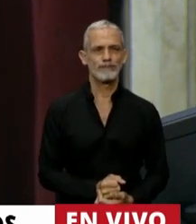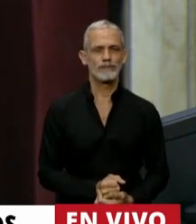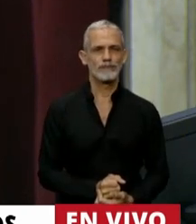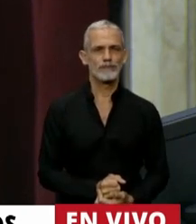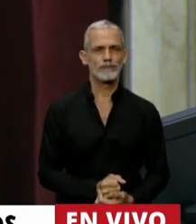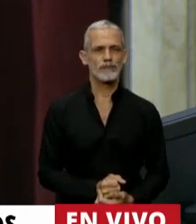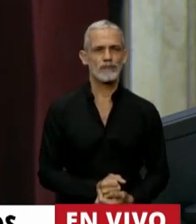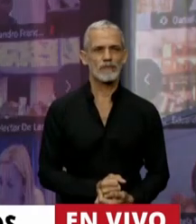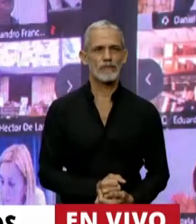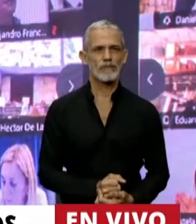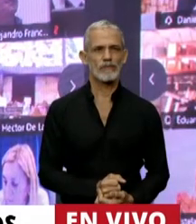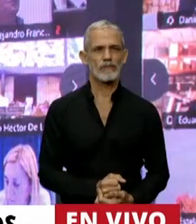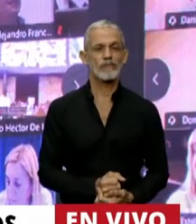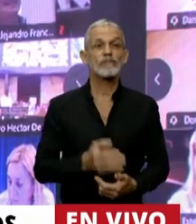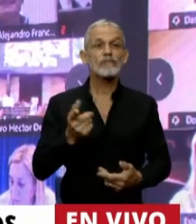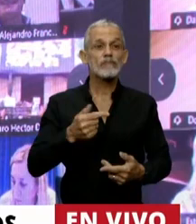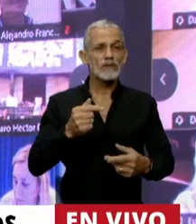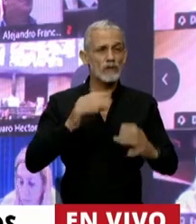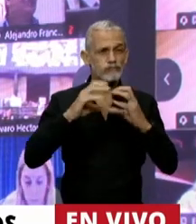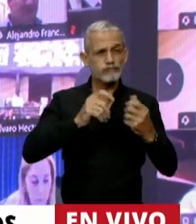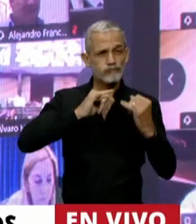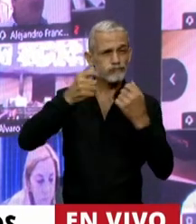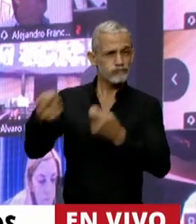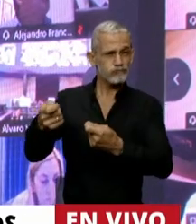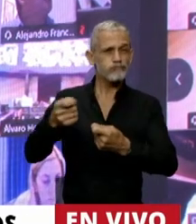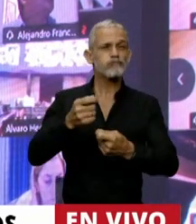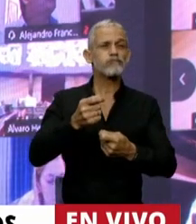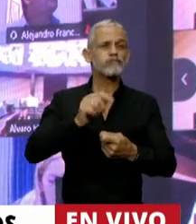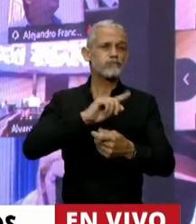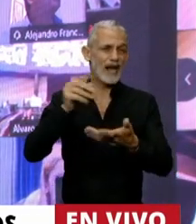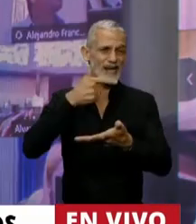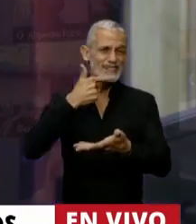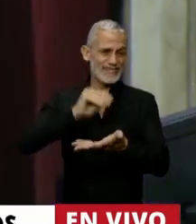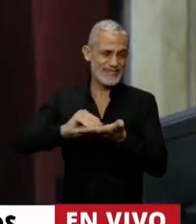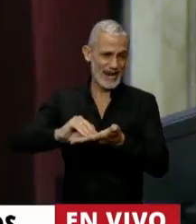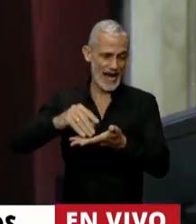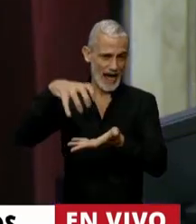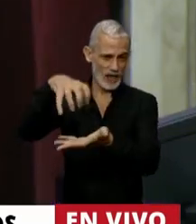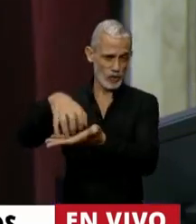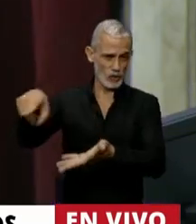Se comunicará al honorable Senado.